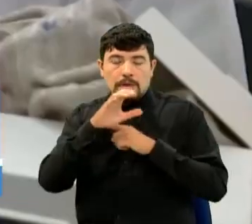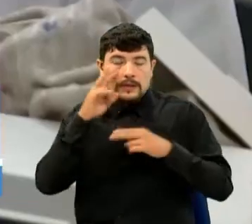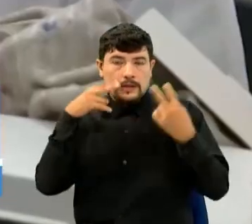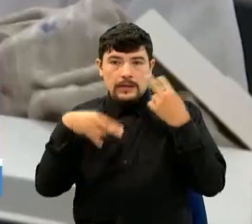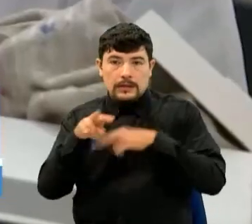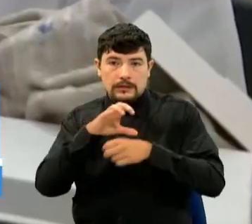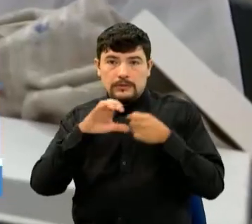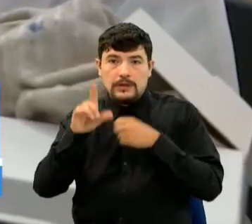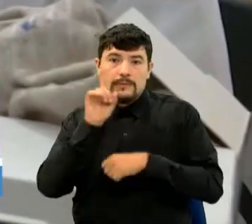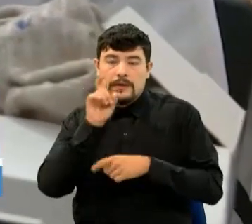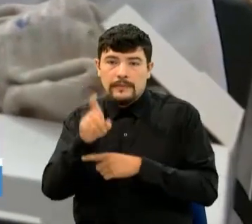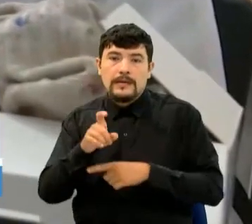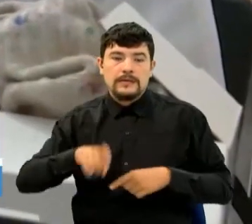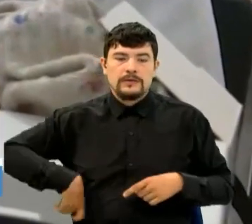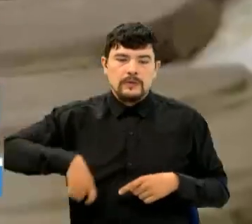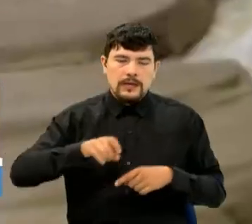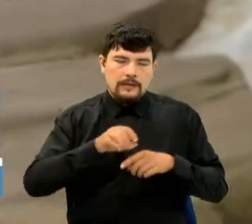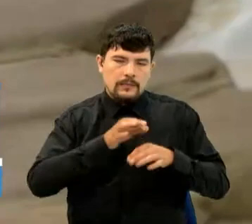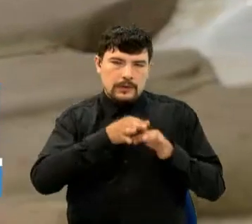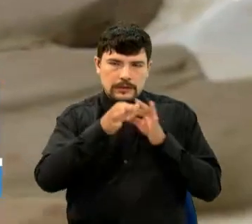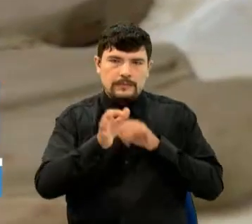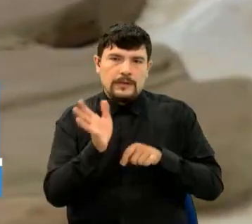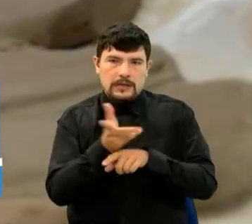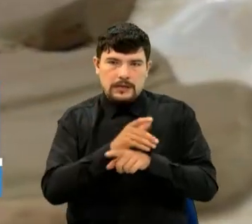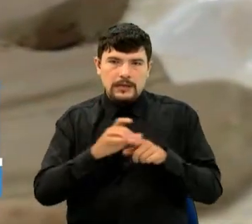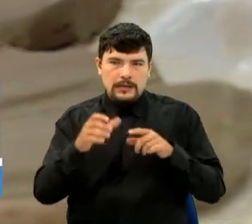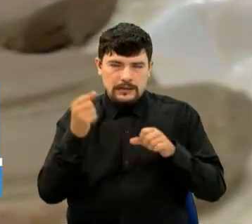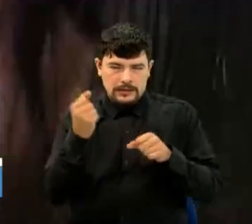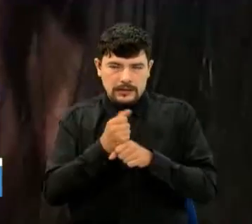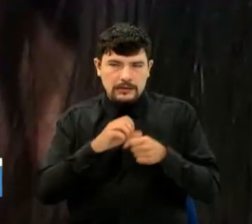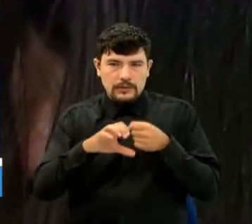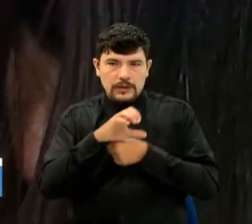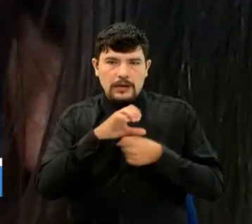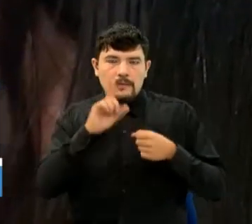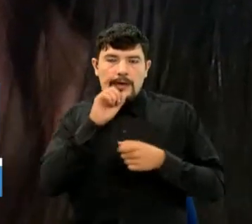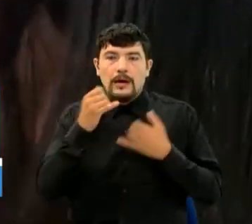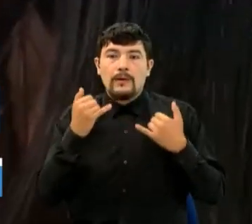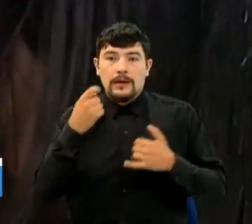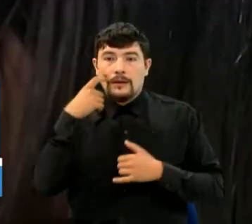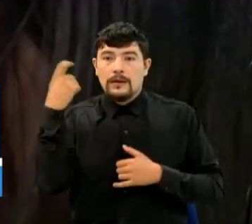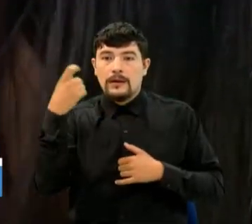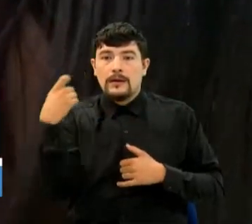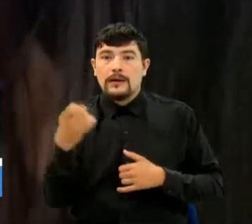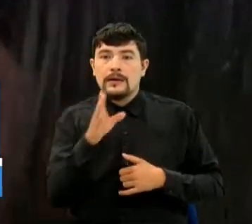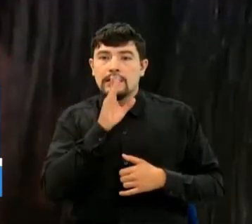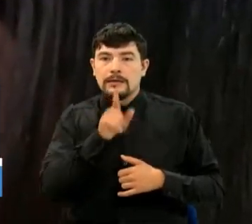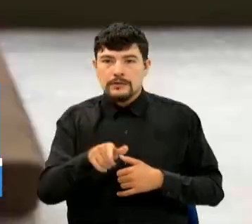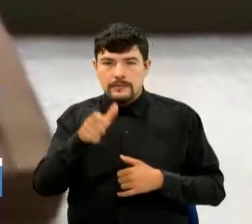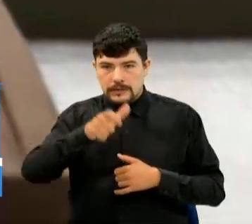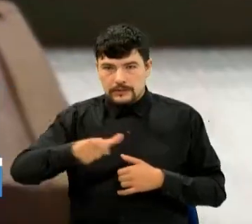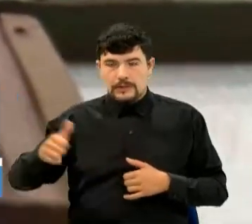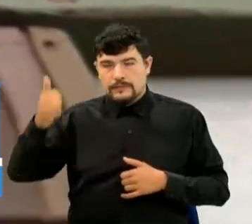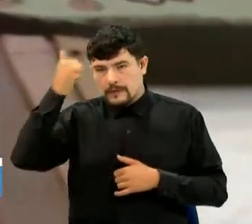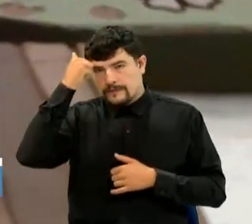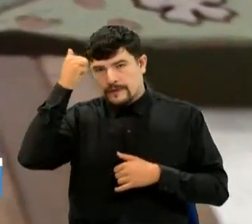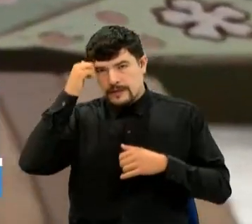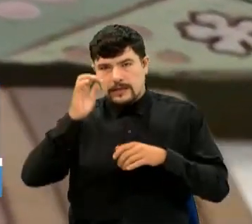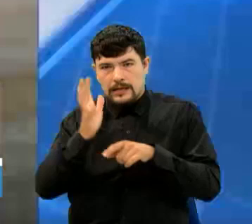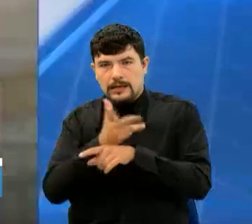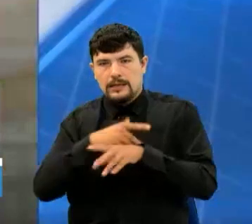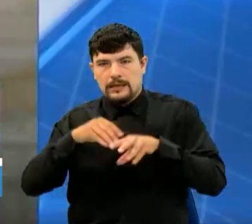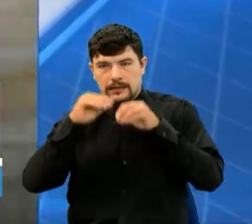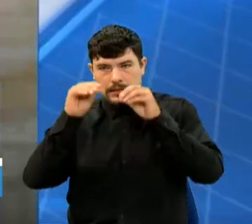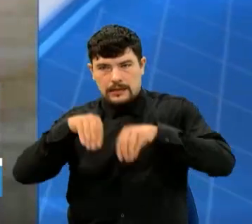Bucaramanga y la Escuela Municipal de Artes y Oficios de la Ciudad Bonita están buscando docentes formados en áreas de artes